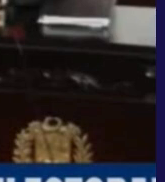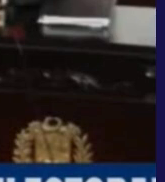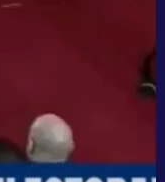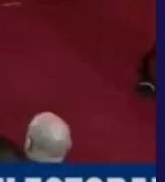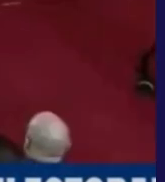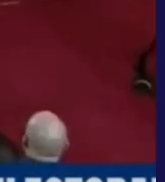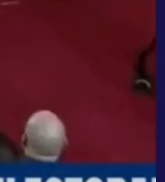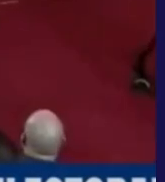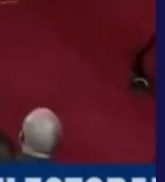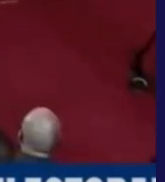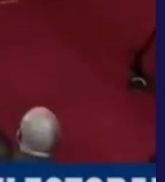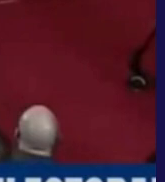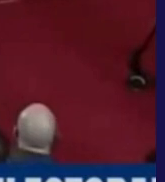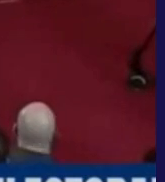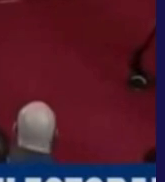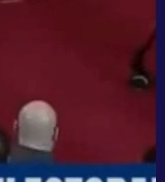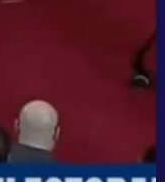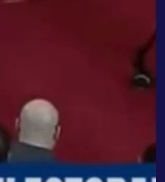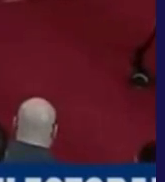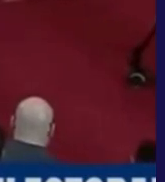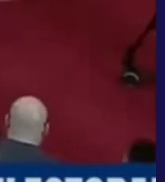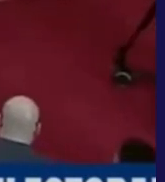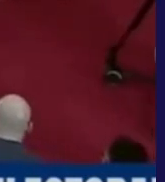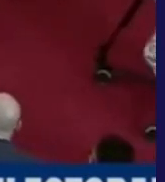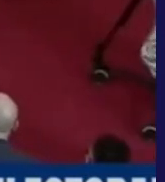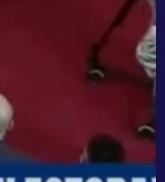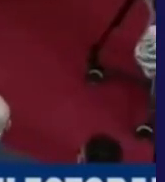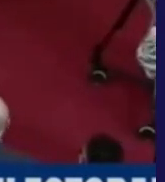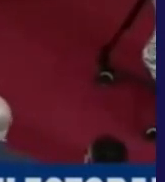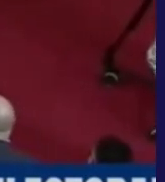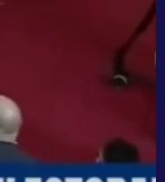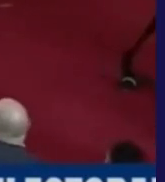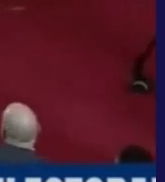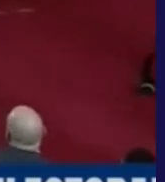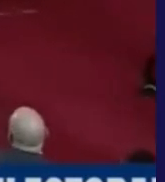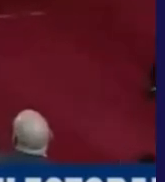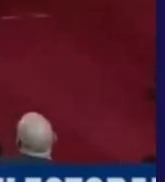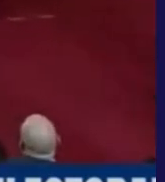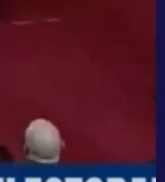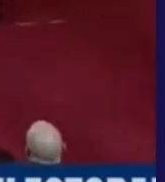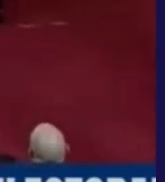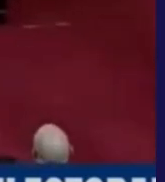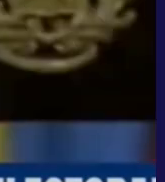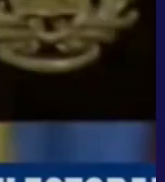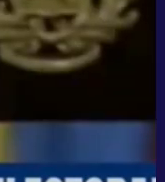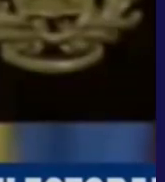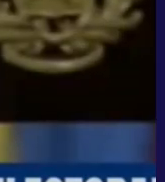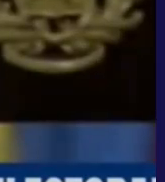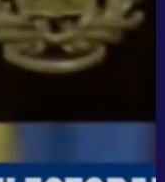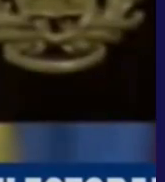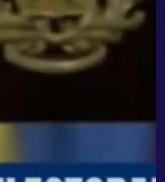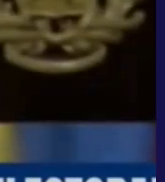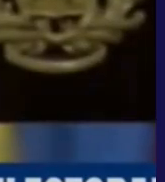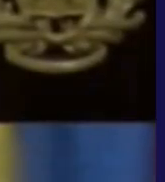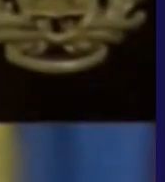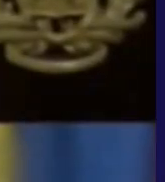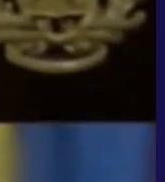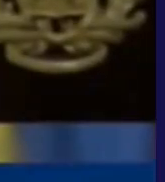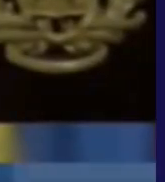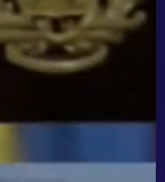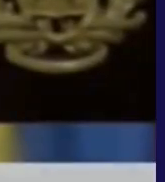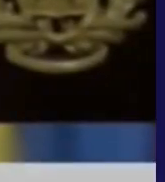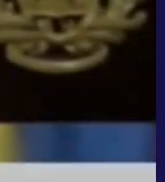internacional observadores independientes y grupos de Derechos Humanos expresaron dudas sobre la imparcialidad del tribunal